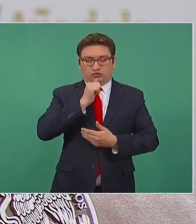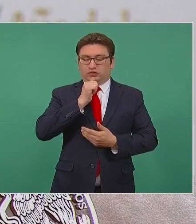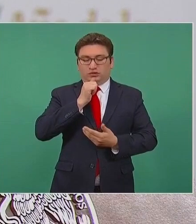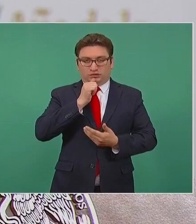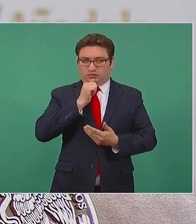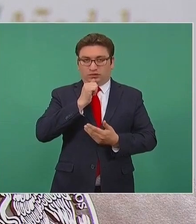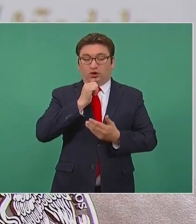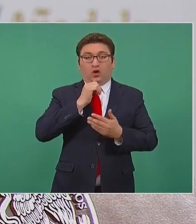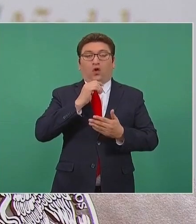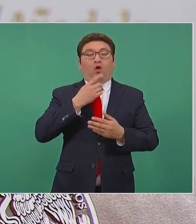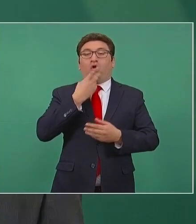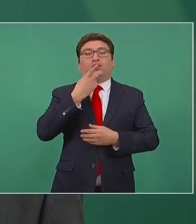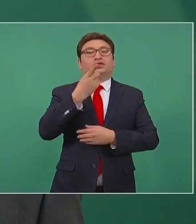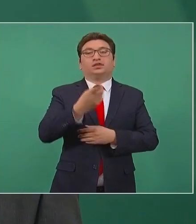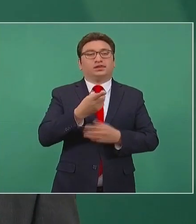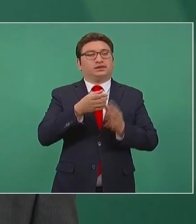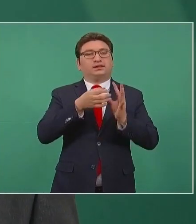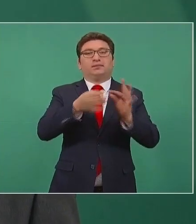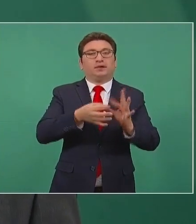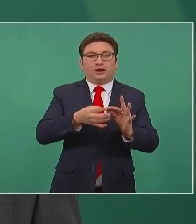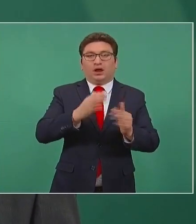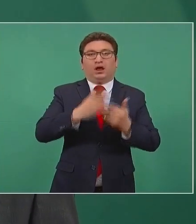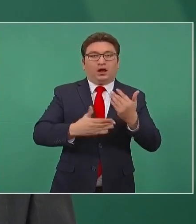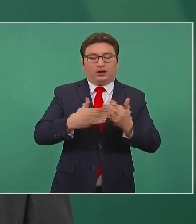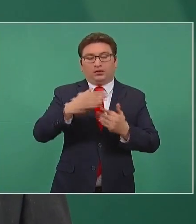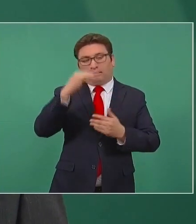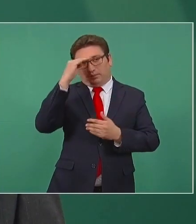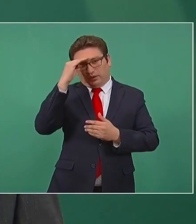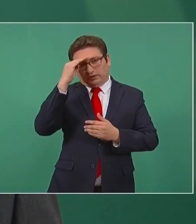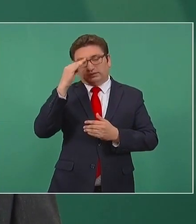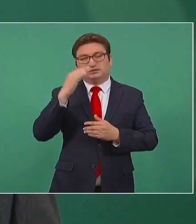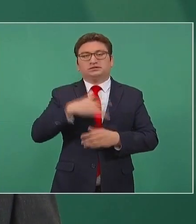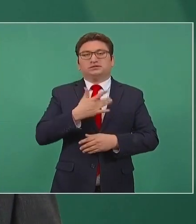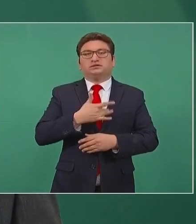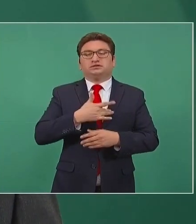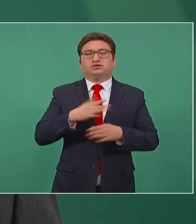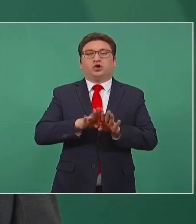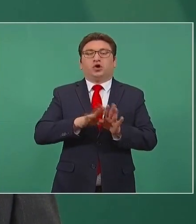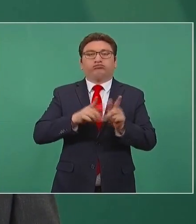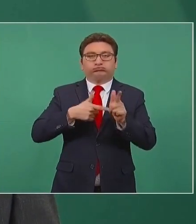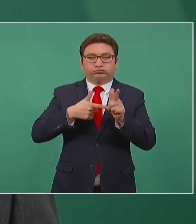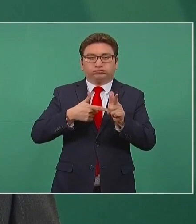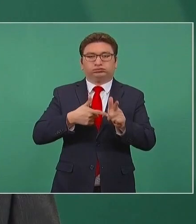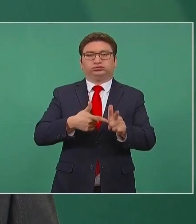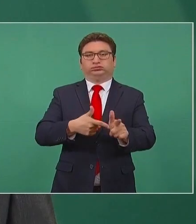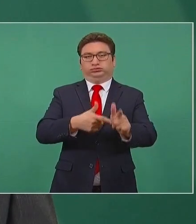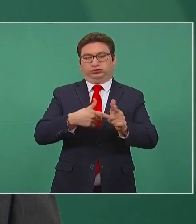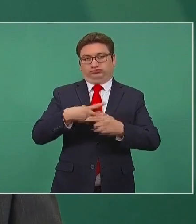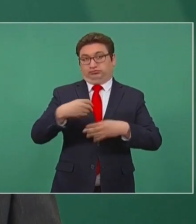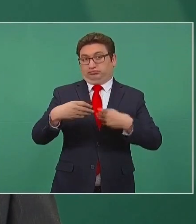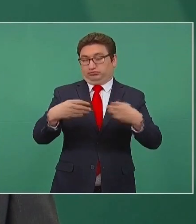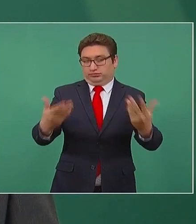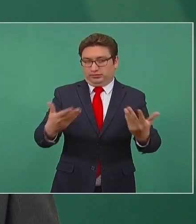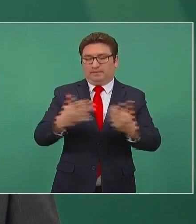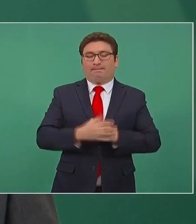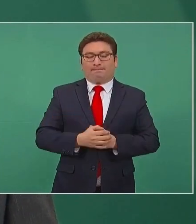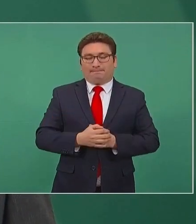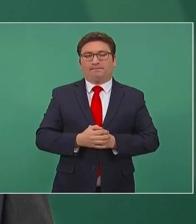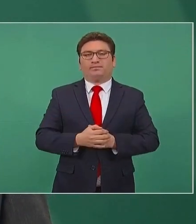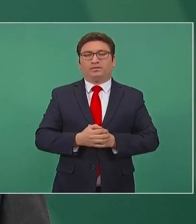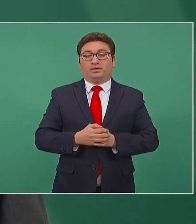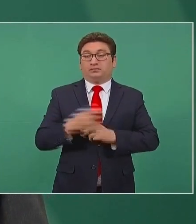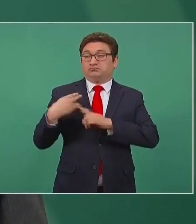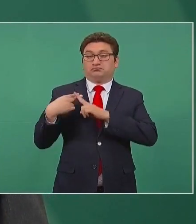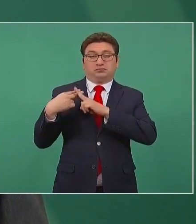asegura hugo lópez gatell subsecretario de promoción y prevención de la salud hoy el funcionario federal señalaba a los